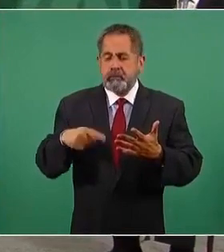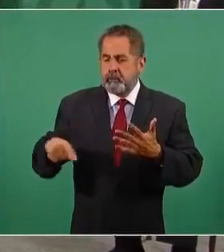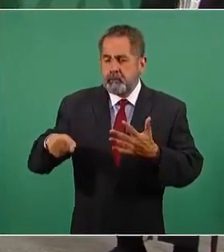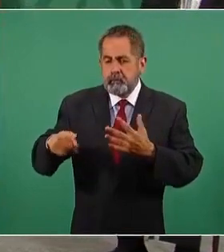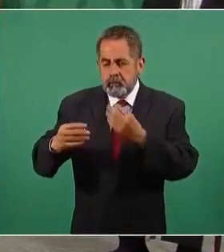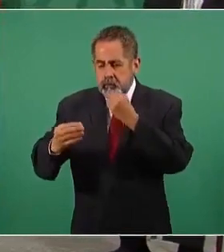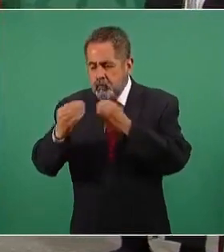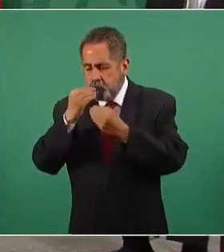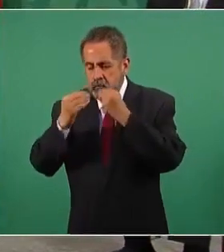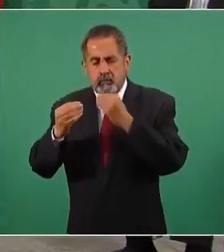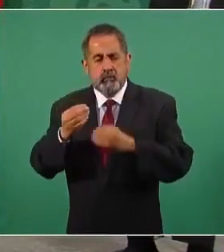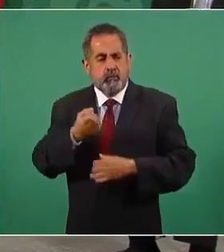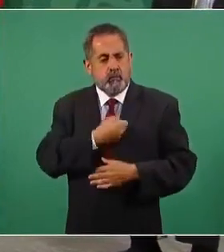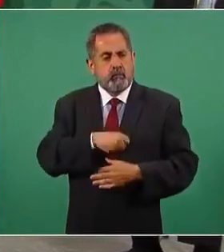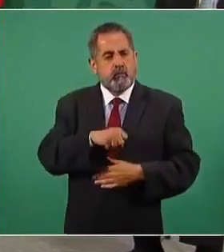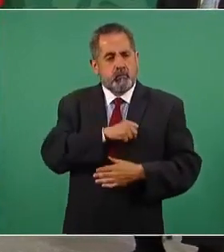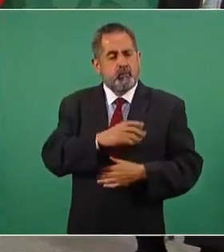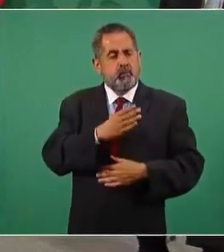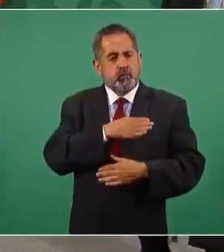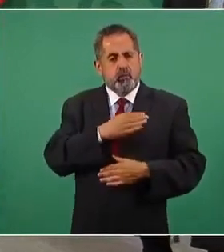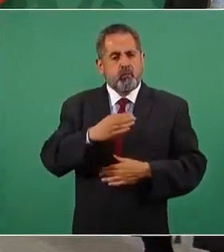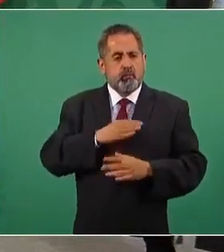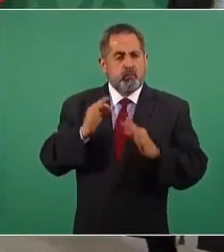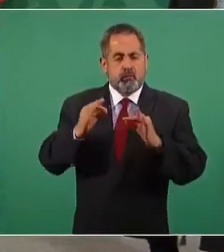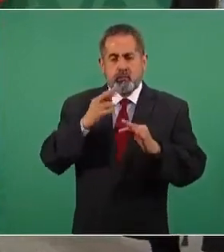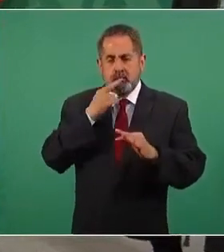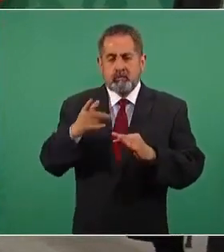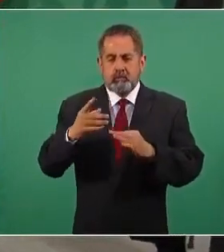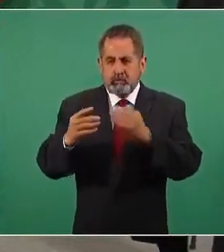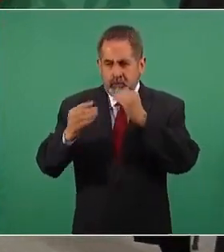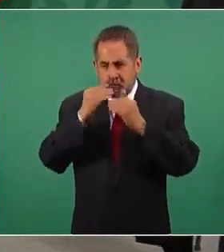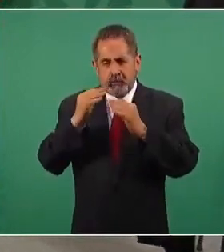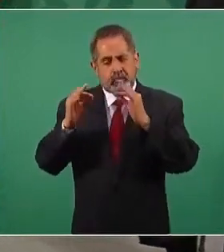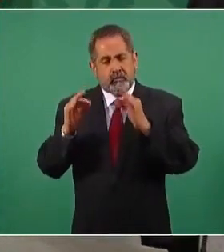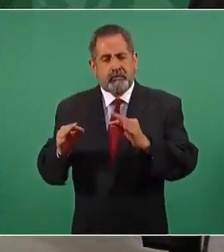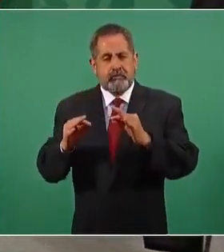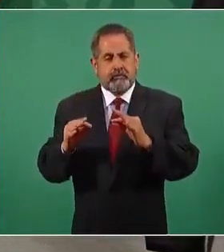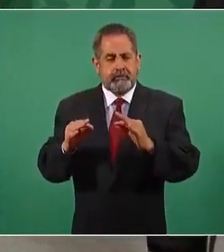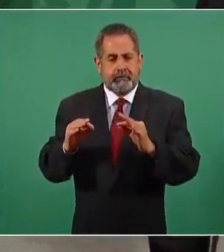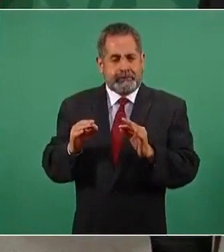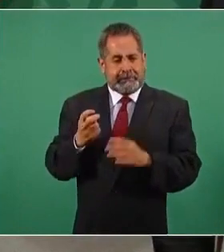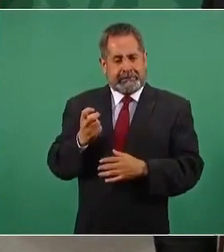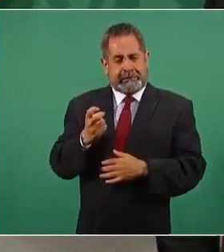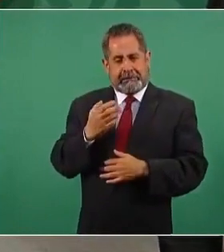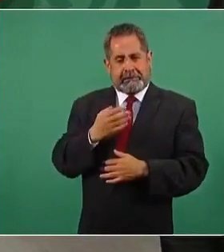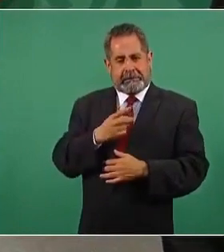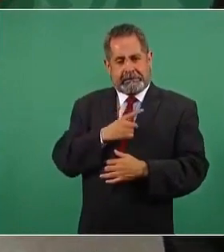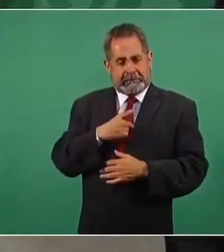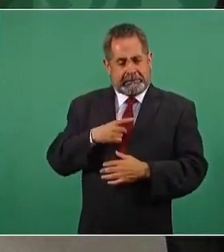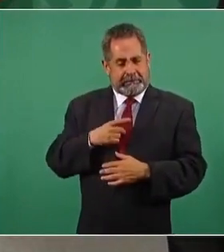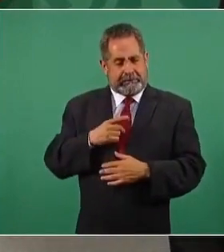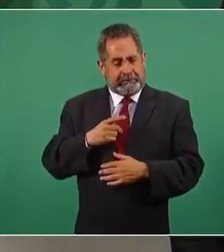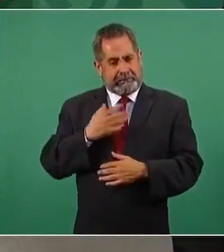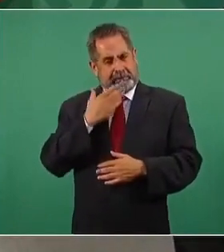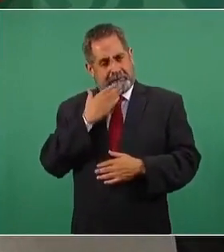consumos saludables, alimentación sana.